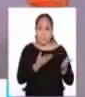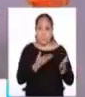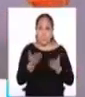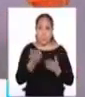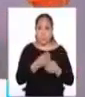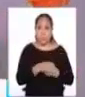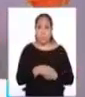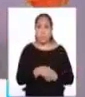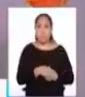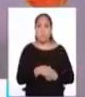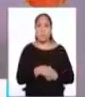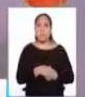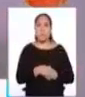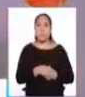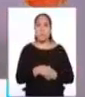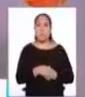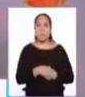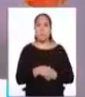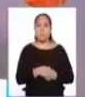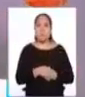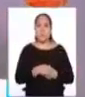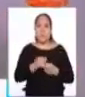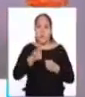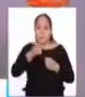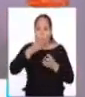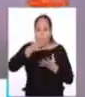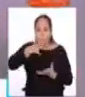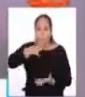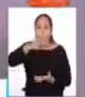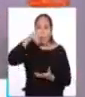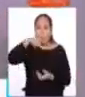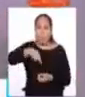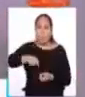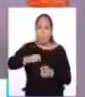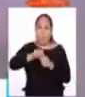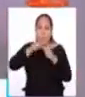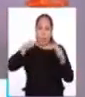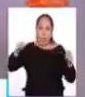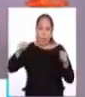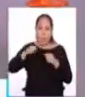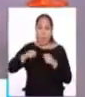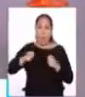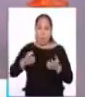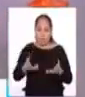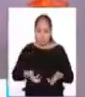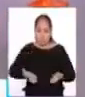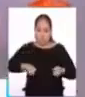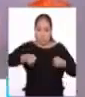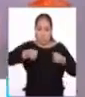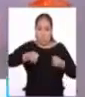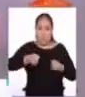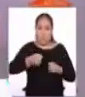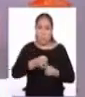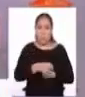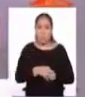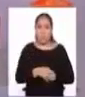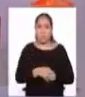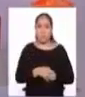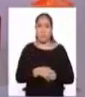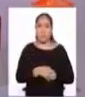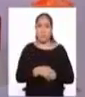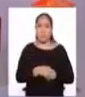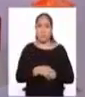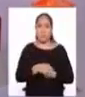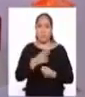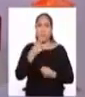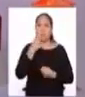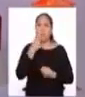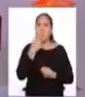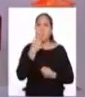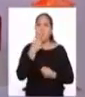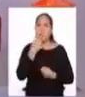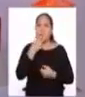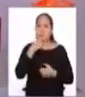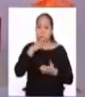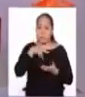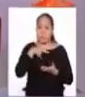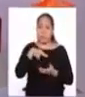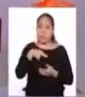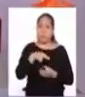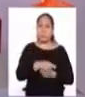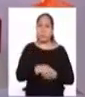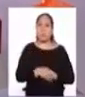traiga. Voy a poner la bolsa, la cuerda, el bol, la tartita de pintura, que está bien